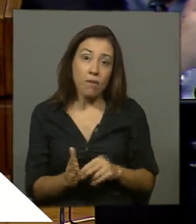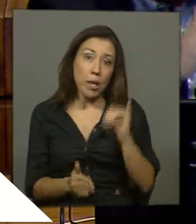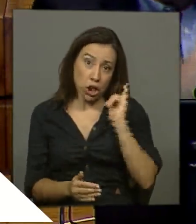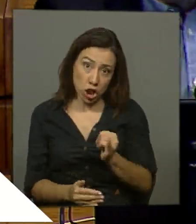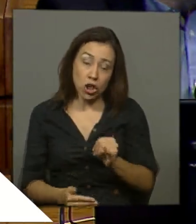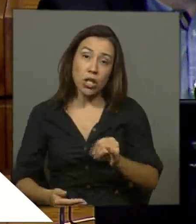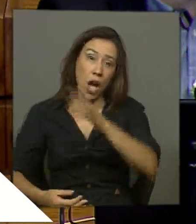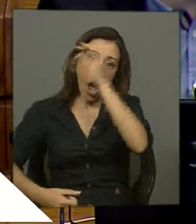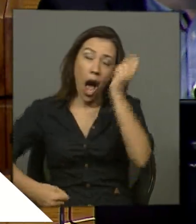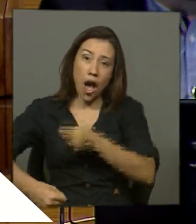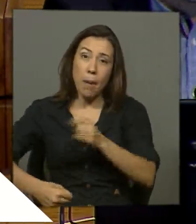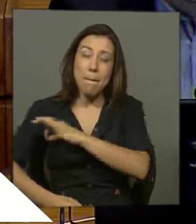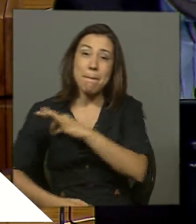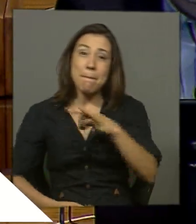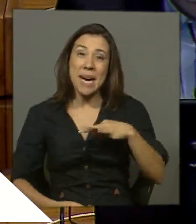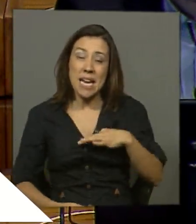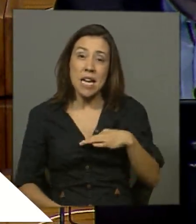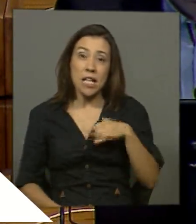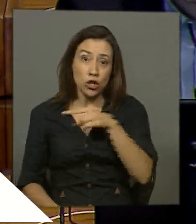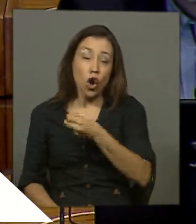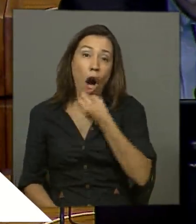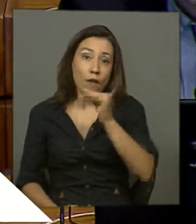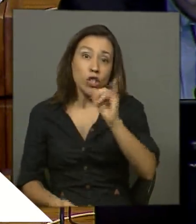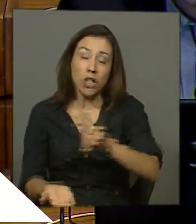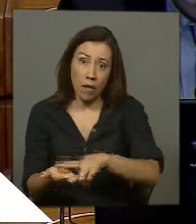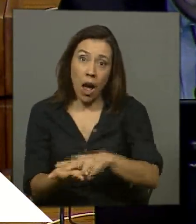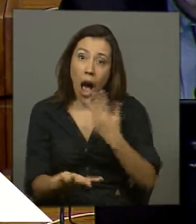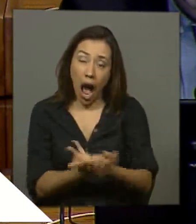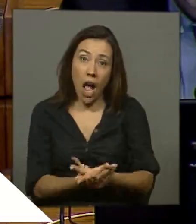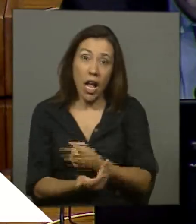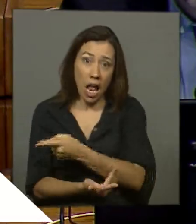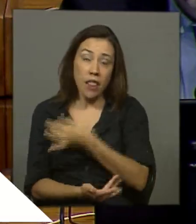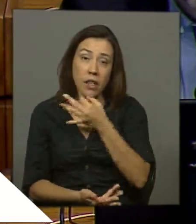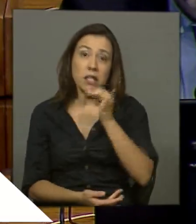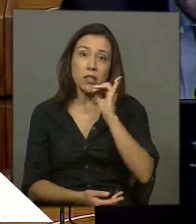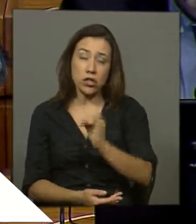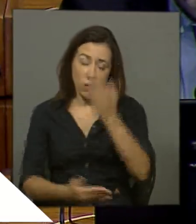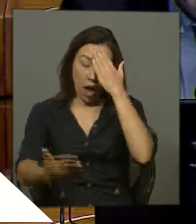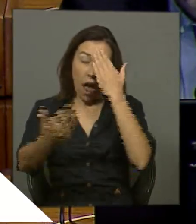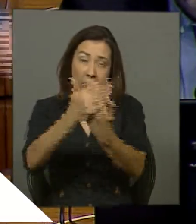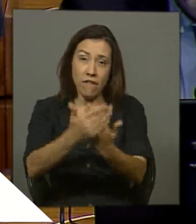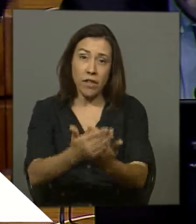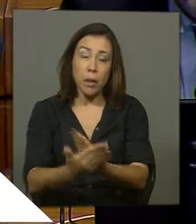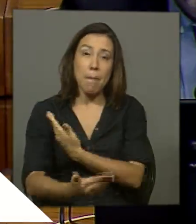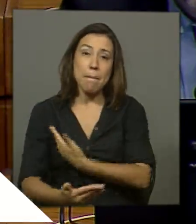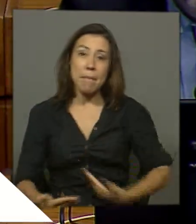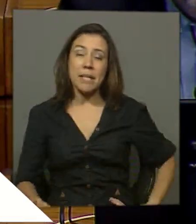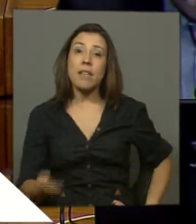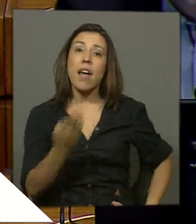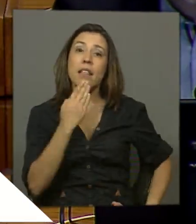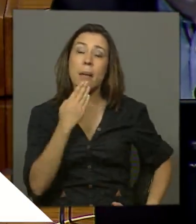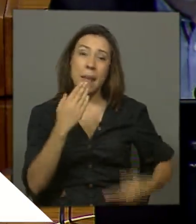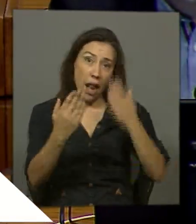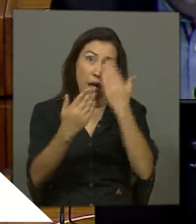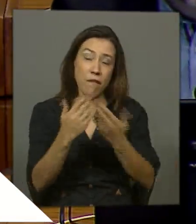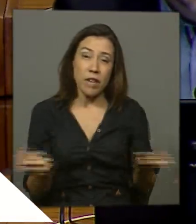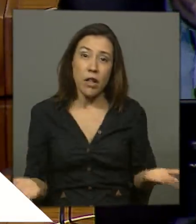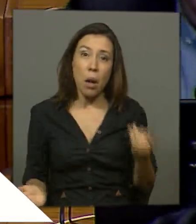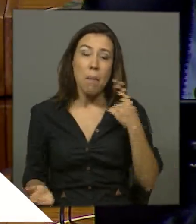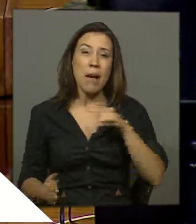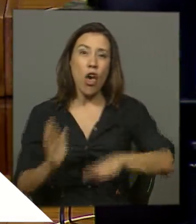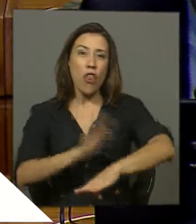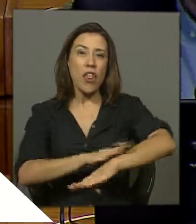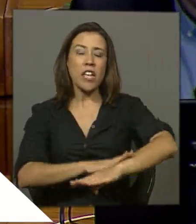araucanía el ministro no lo ha desconocido el ministro ha Sid lo ha enfrentado la presidenta también lo ha enfrentado pero la